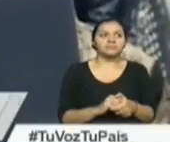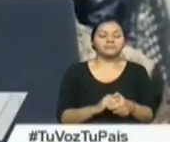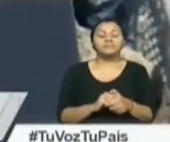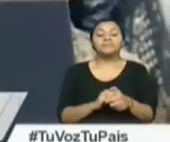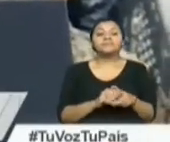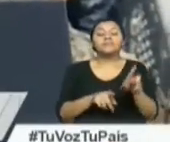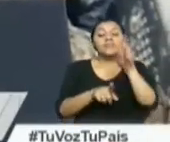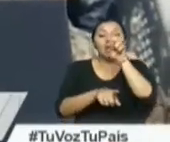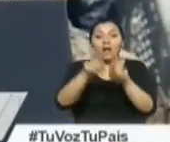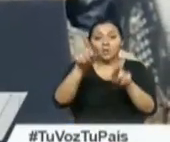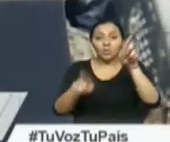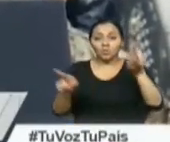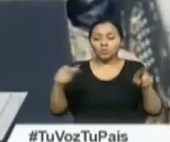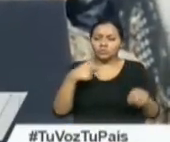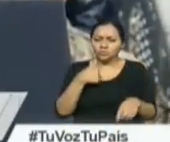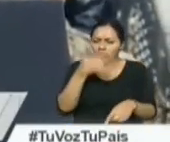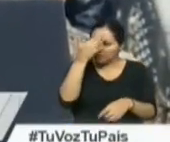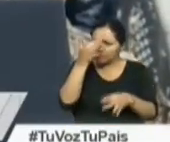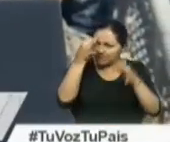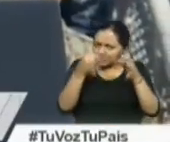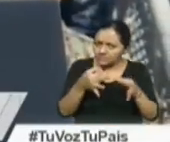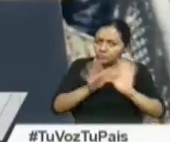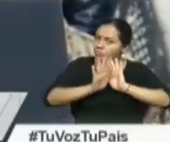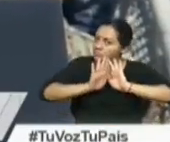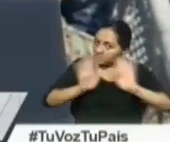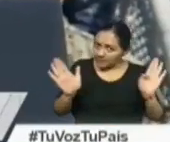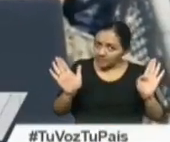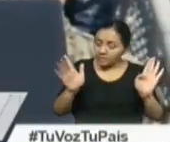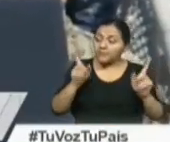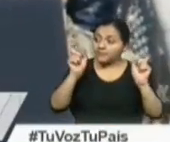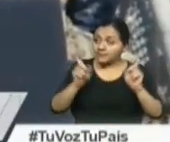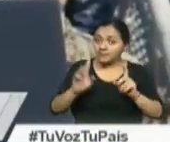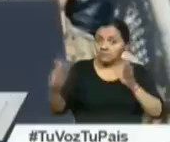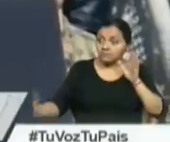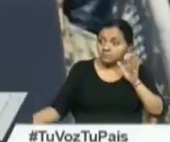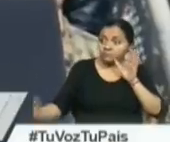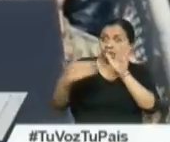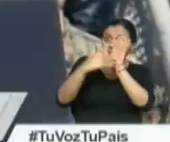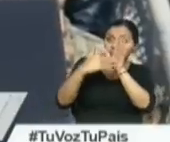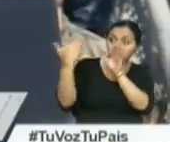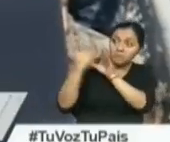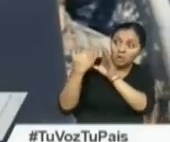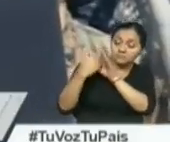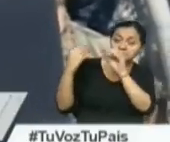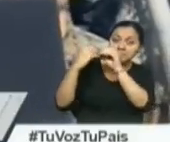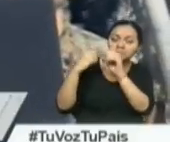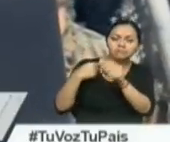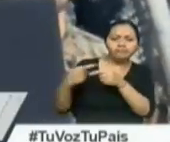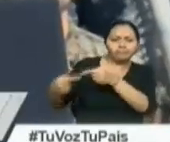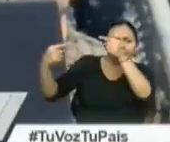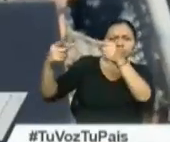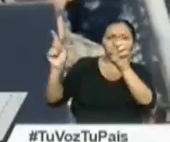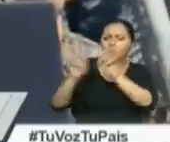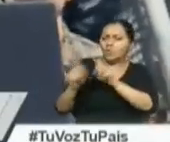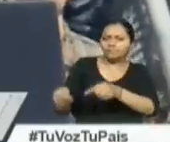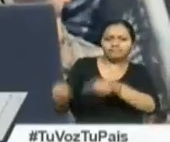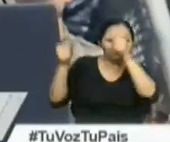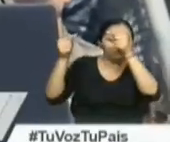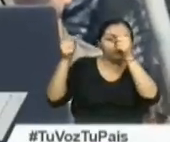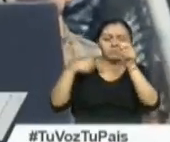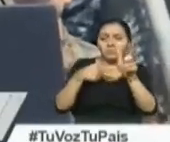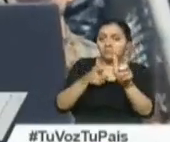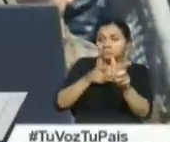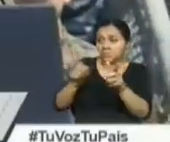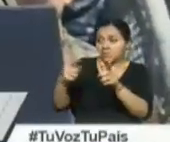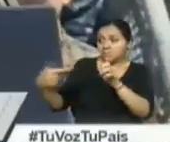Aquellos que desafían nuestra determinación o disposición deben saber: derrotaremos cualquier ataque y reaccionaremos al uso de cualquier